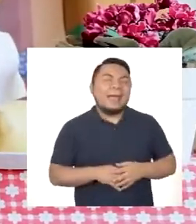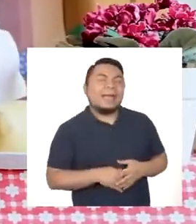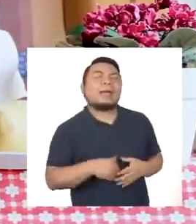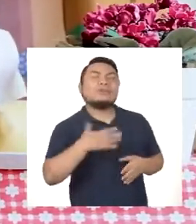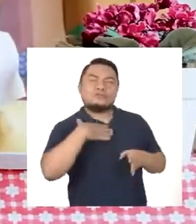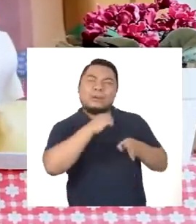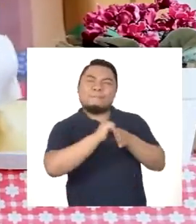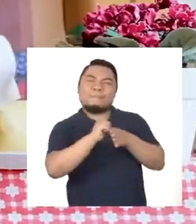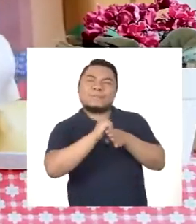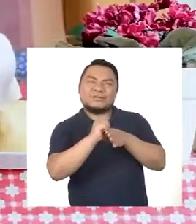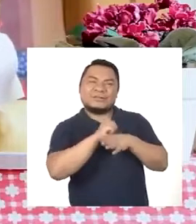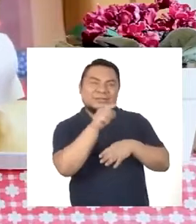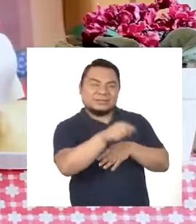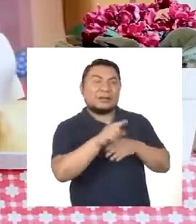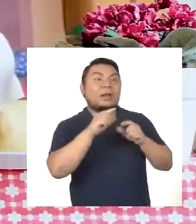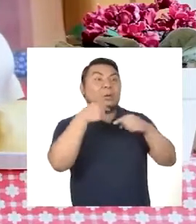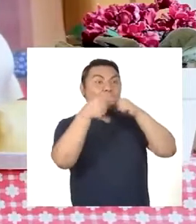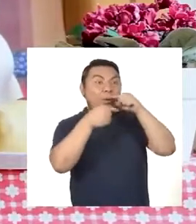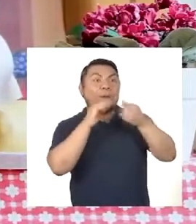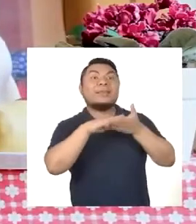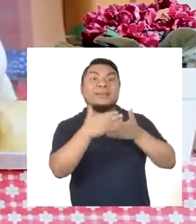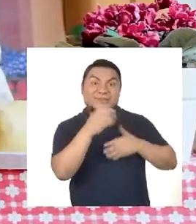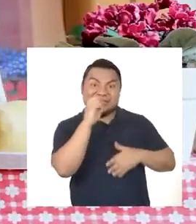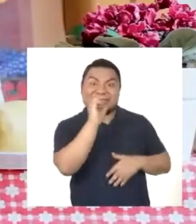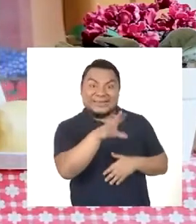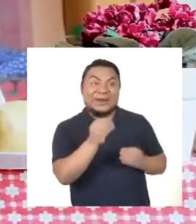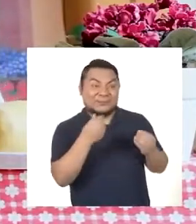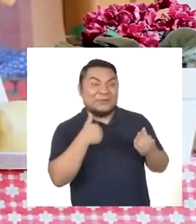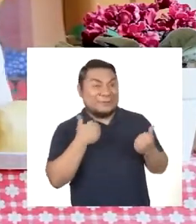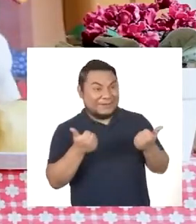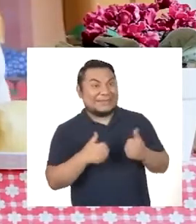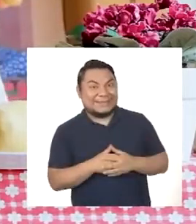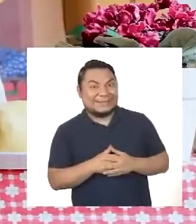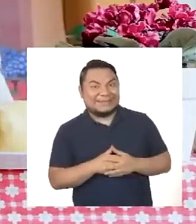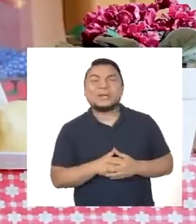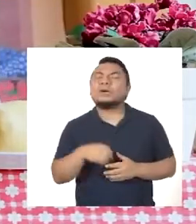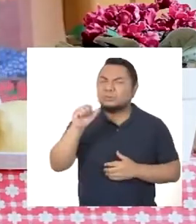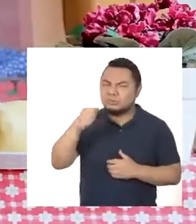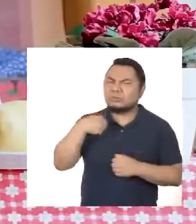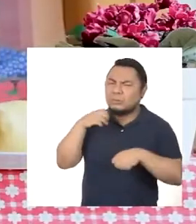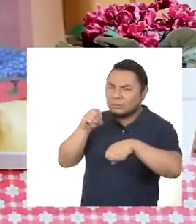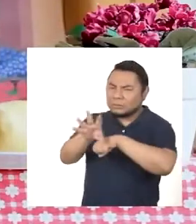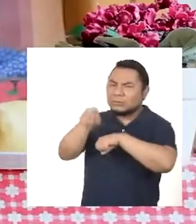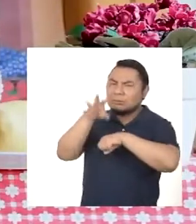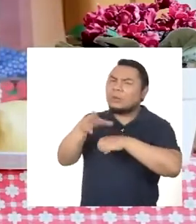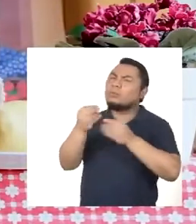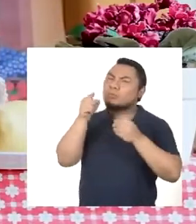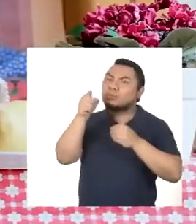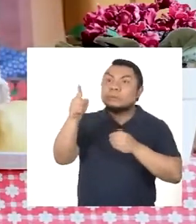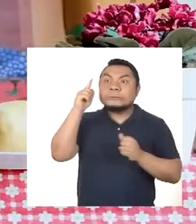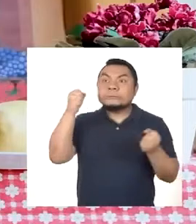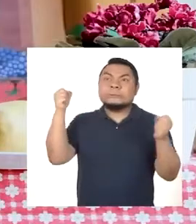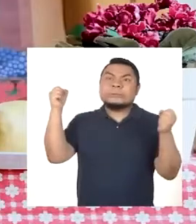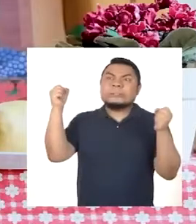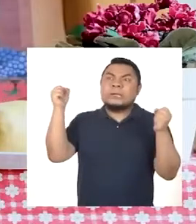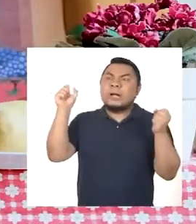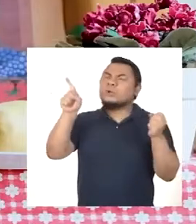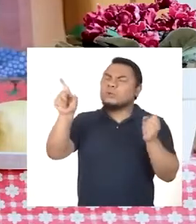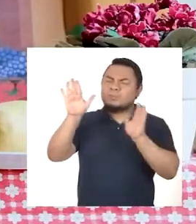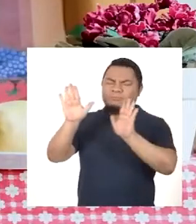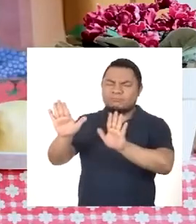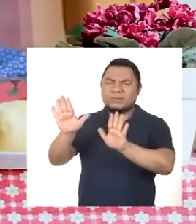este ejercicio y te cuento cómo me va. Yo te recomiendo mucho la respiración. Te